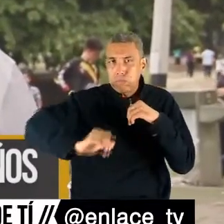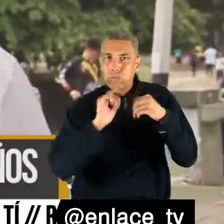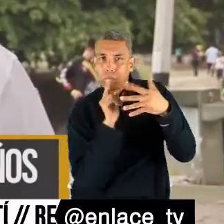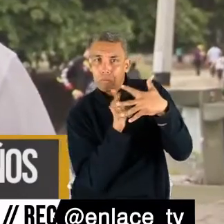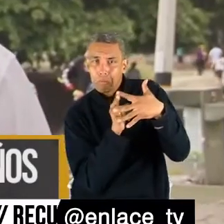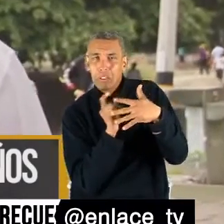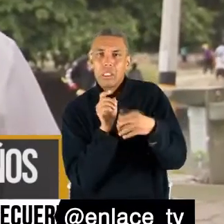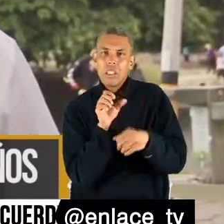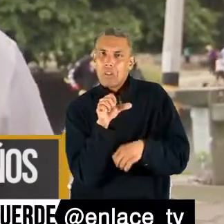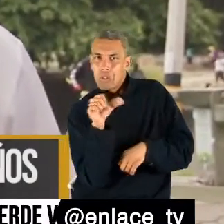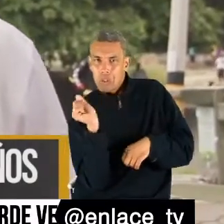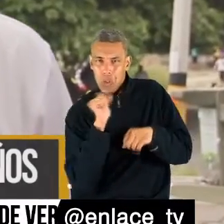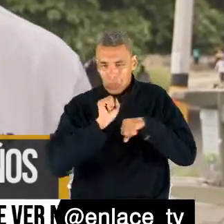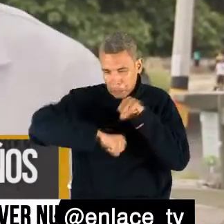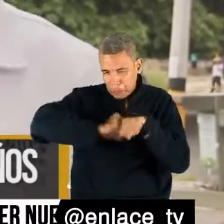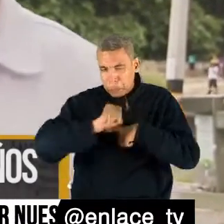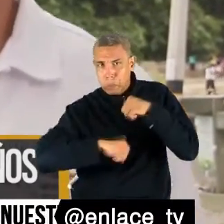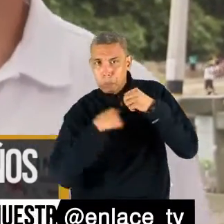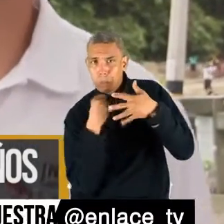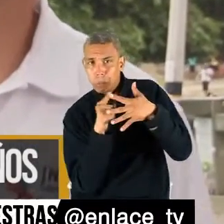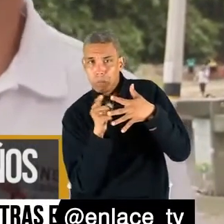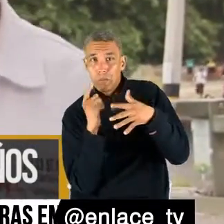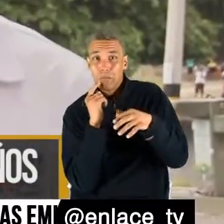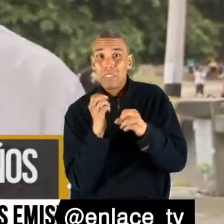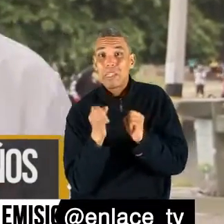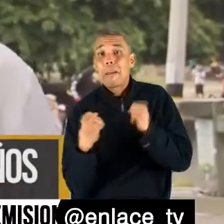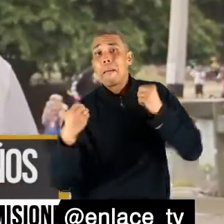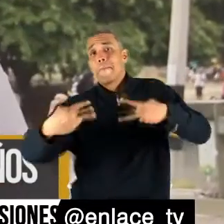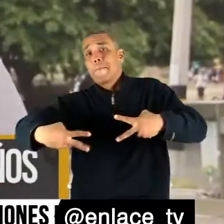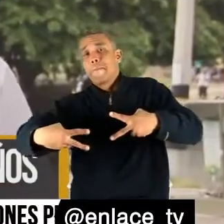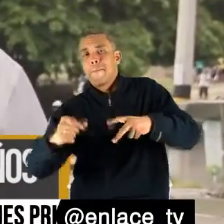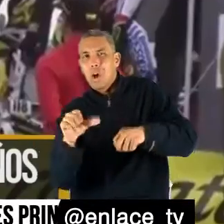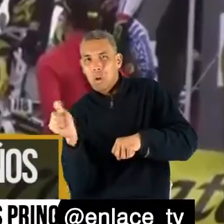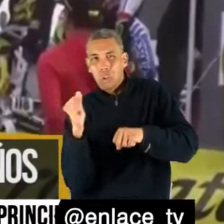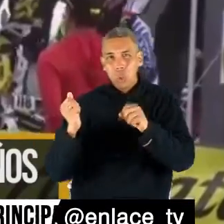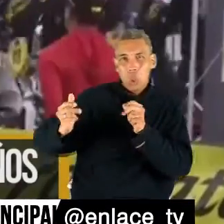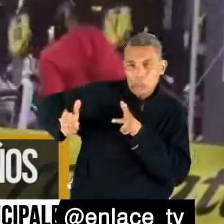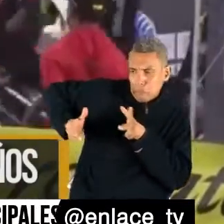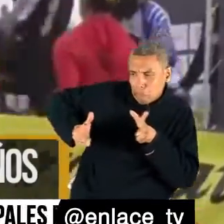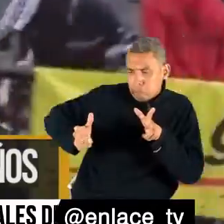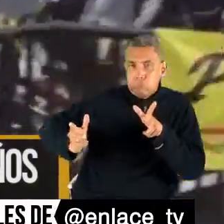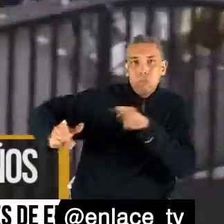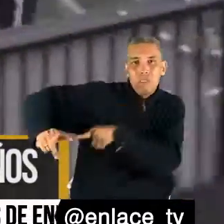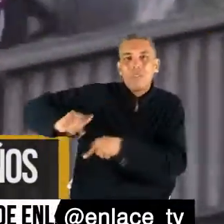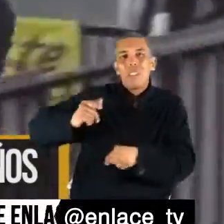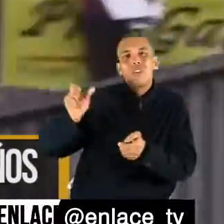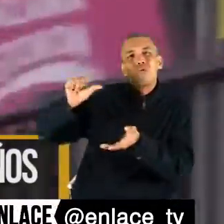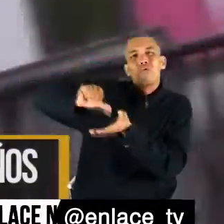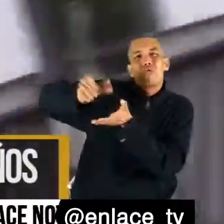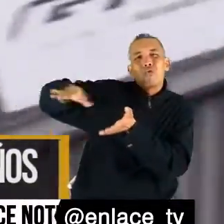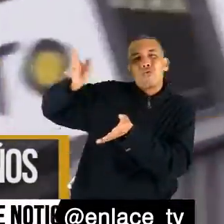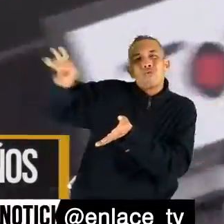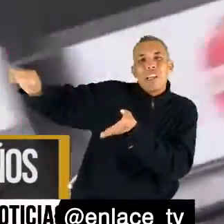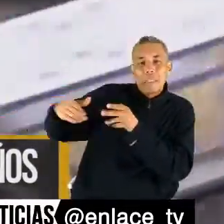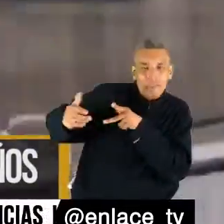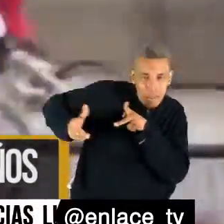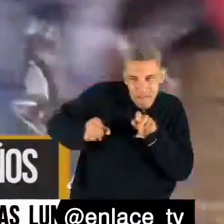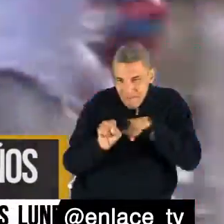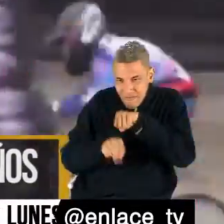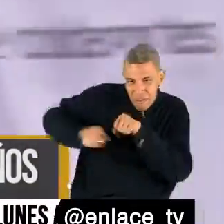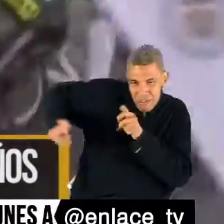segundo, y en semifinal me enredé con un francés en el partidor, dándonos codos y me caí. En la categoría de 5 a 11 años